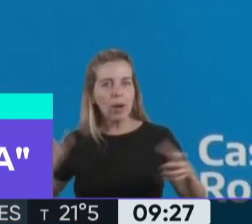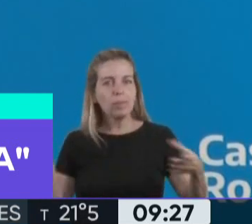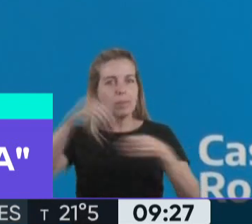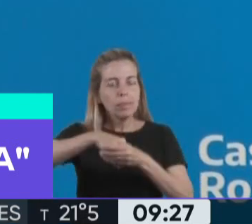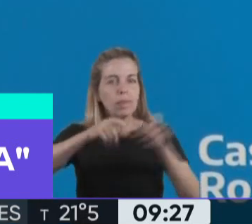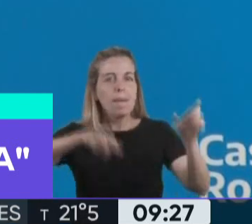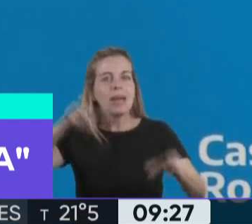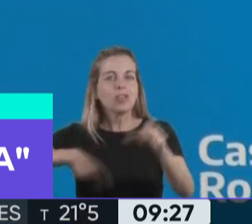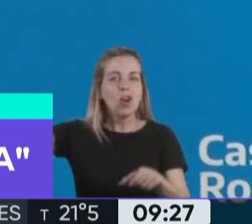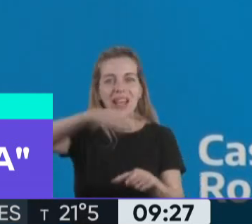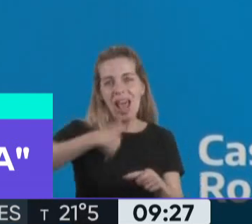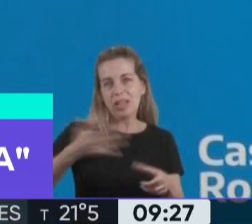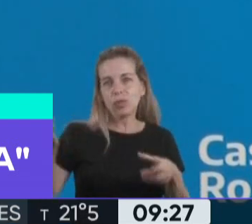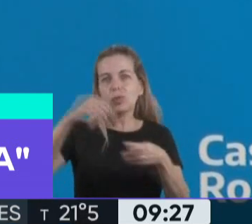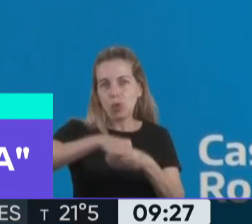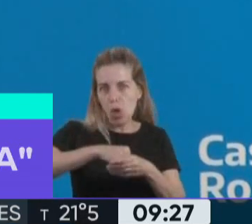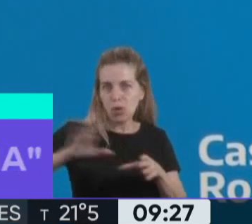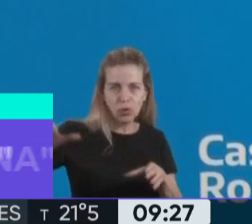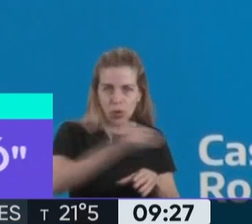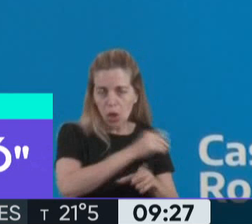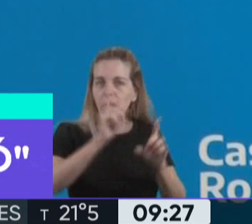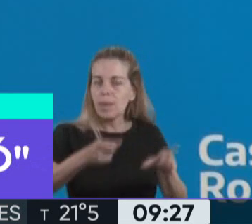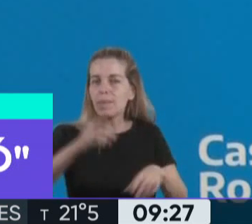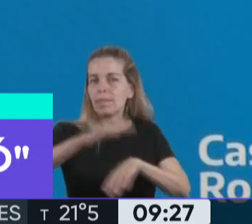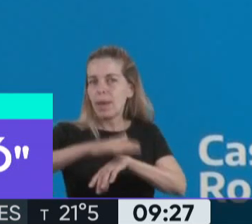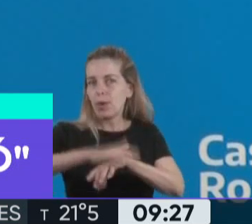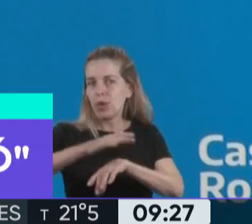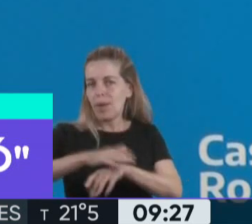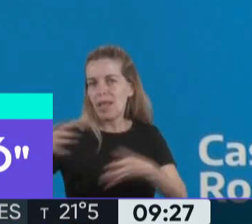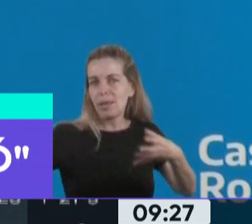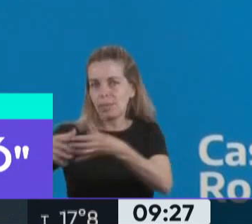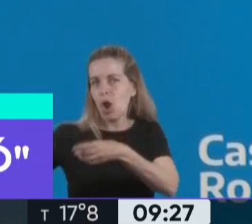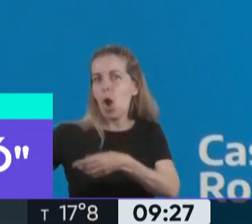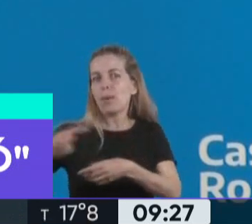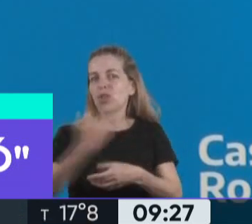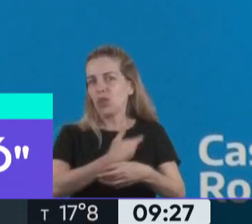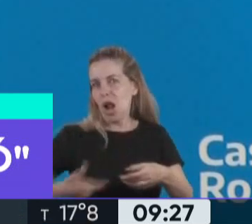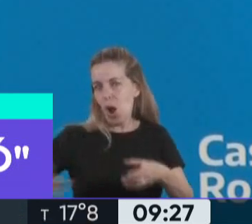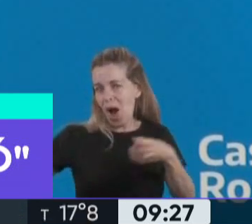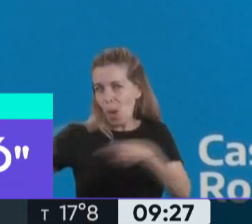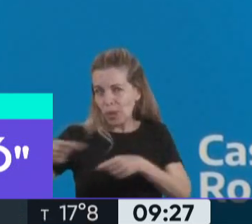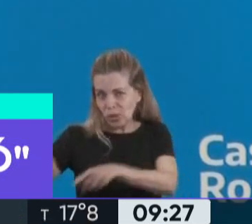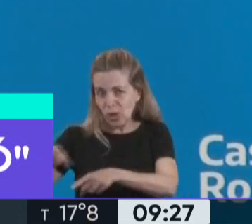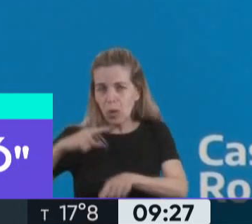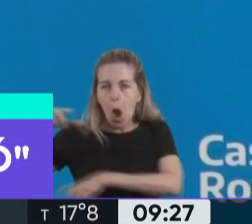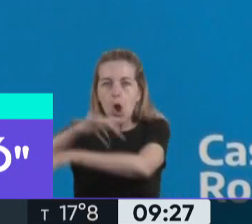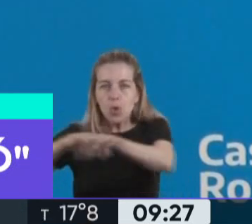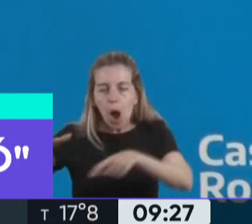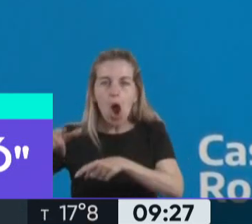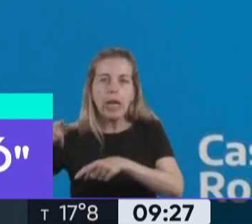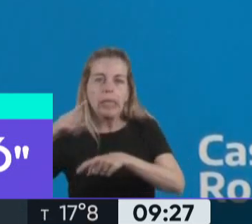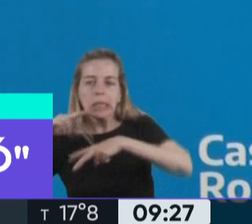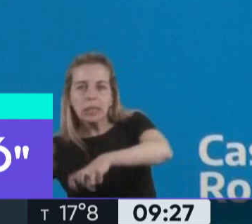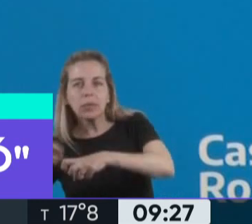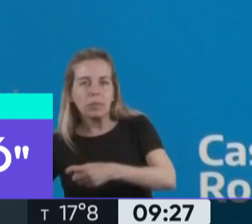los argentinos y las argentinas también involucran la responsabilidad de los opositores en lugar de estar haciendo diagnósticos catastróficos,